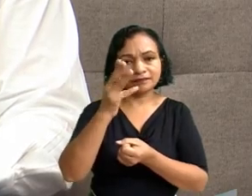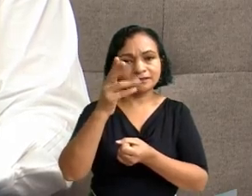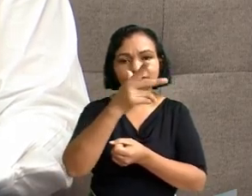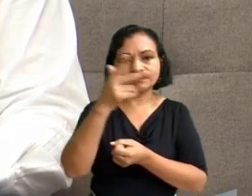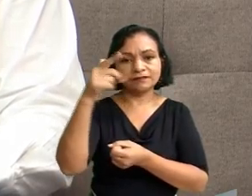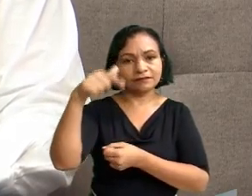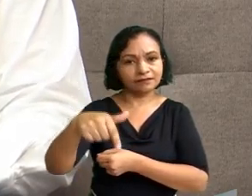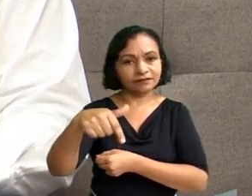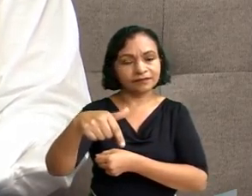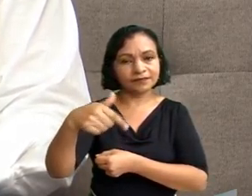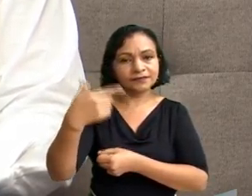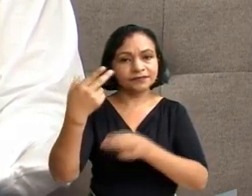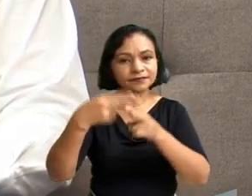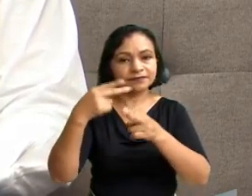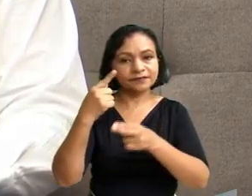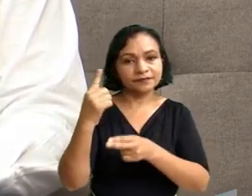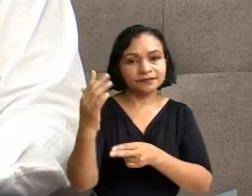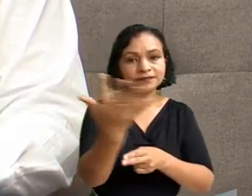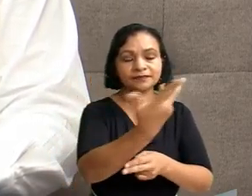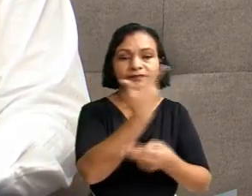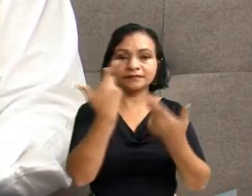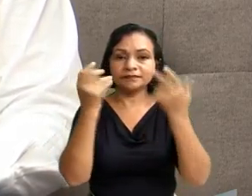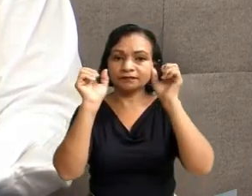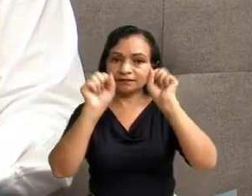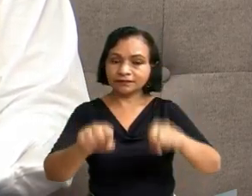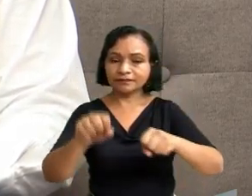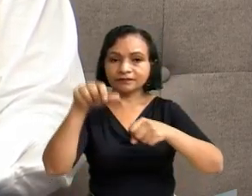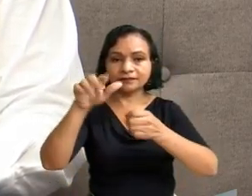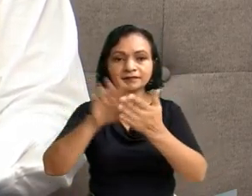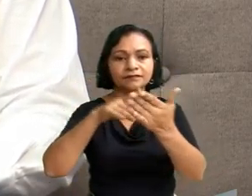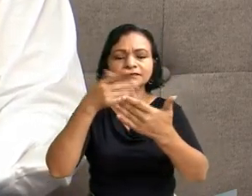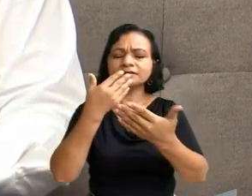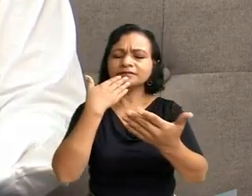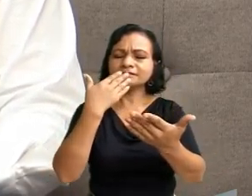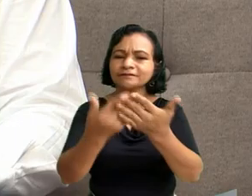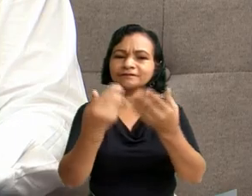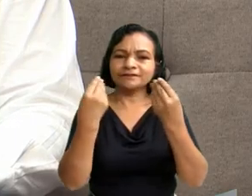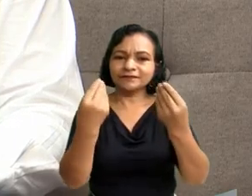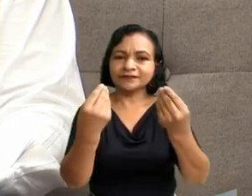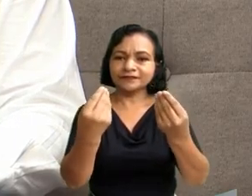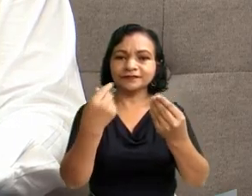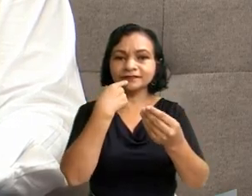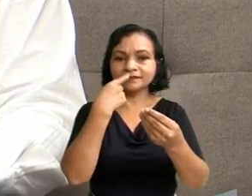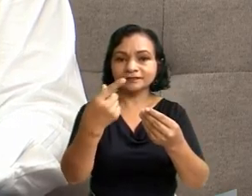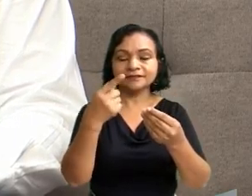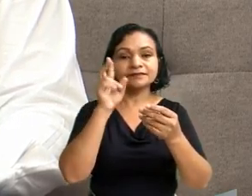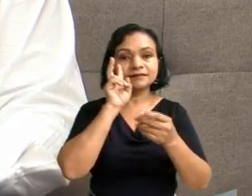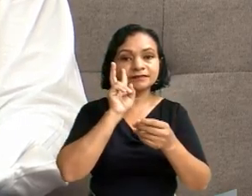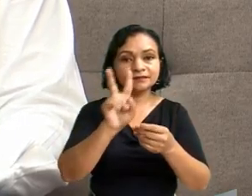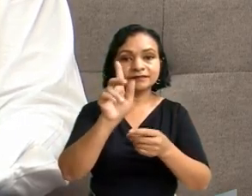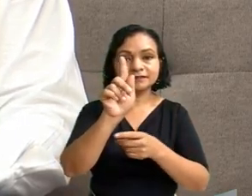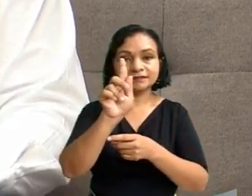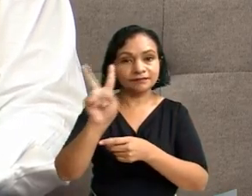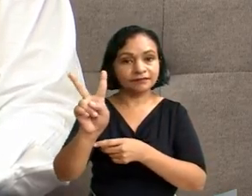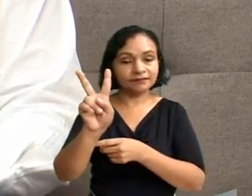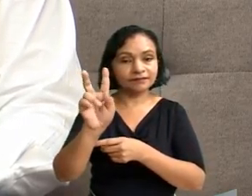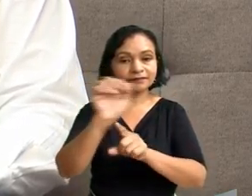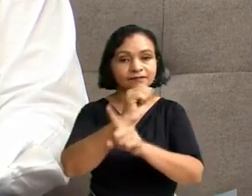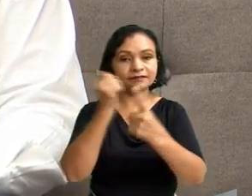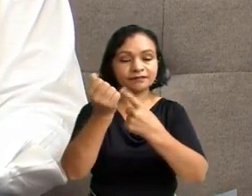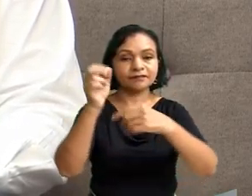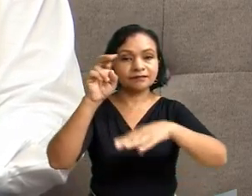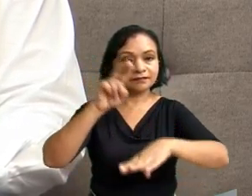parlamento a nombre de todo el equipo que hace posible la transmisión de este programa le agradecemos su compañía y le invitamos a que se quede en sintonía el canal parlamentario el canal de